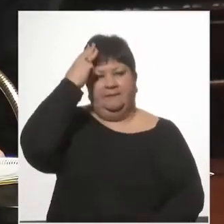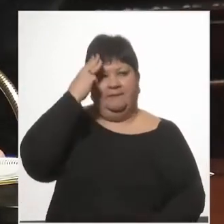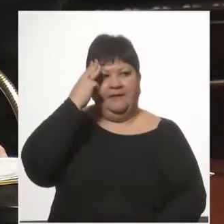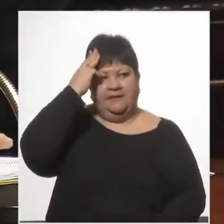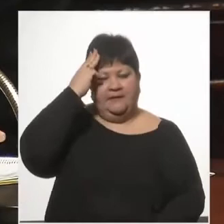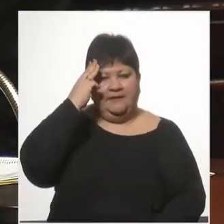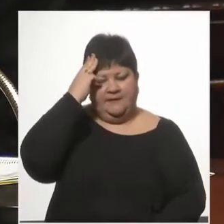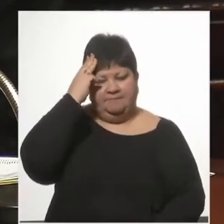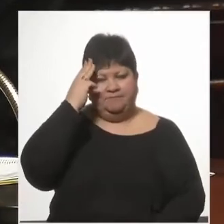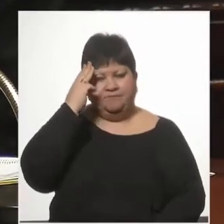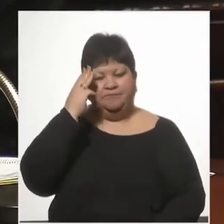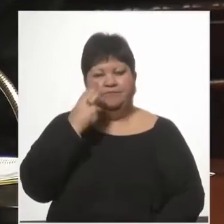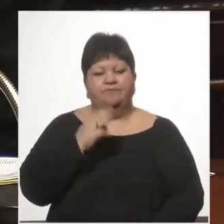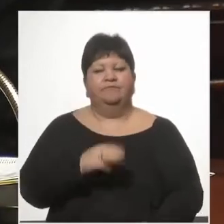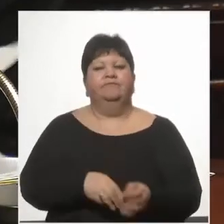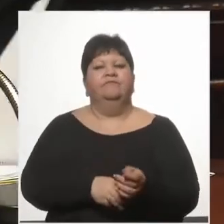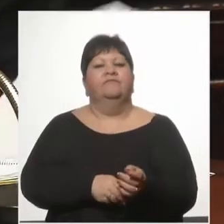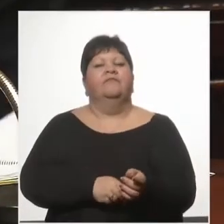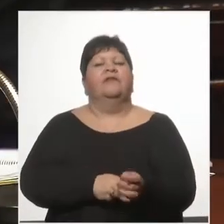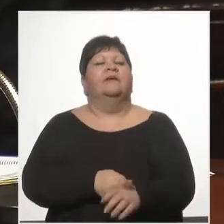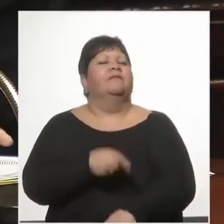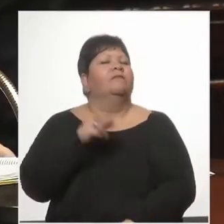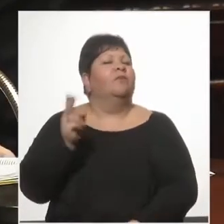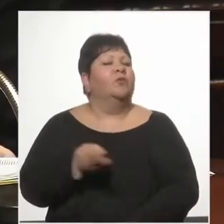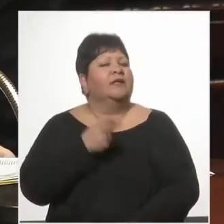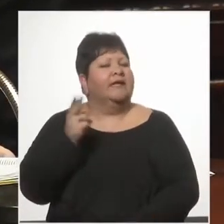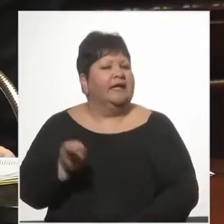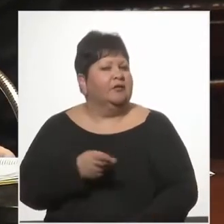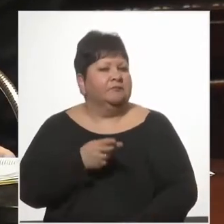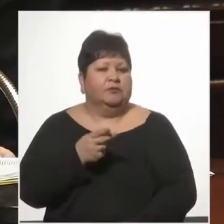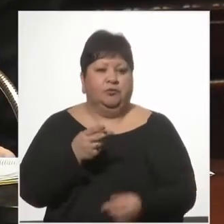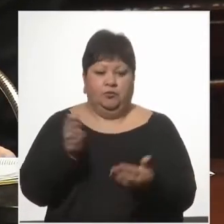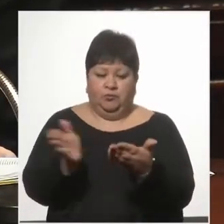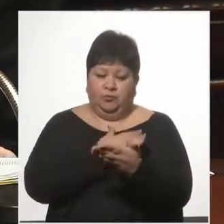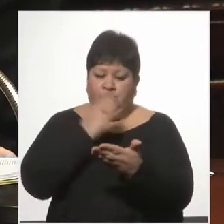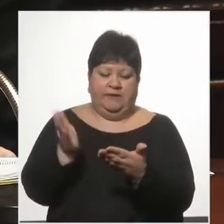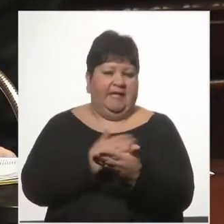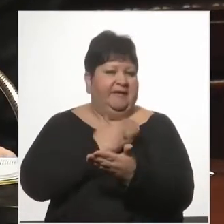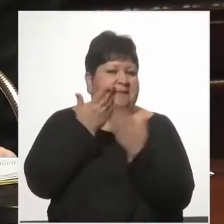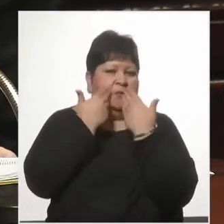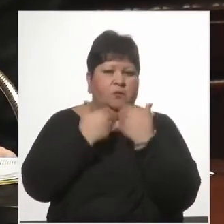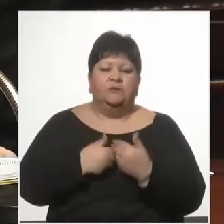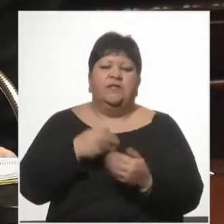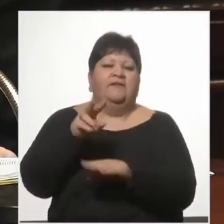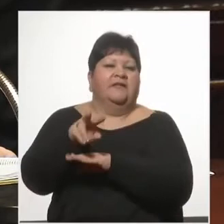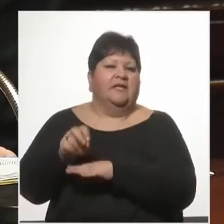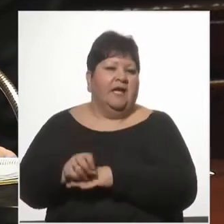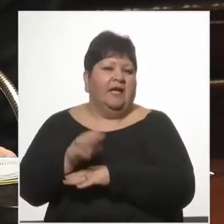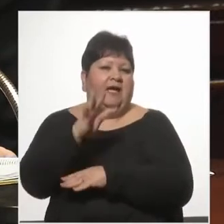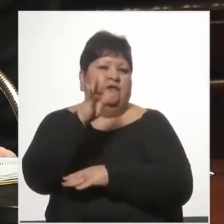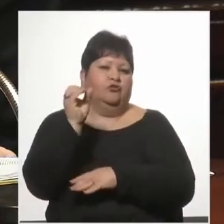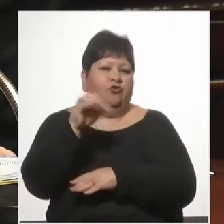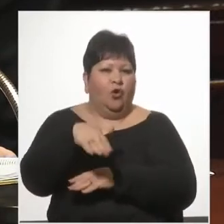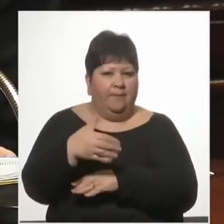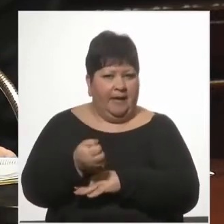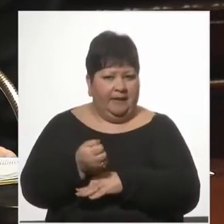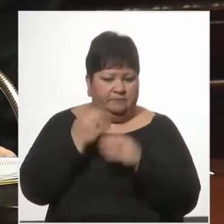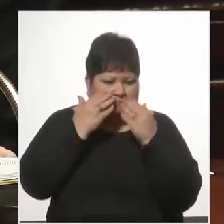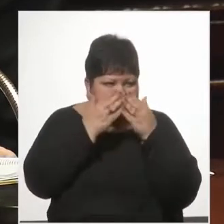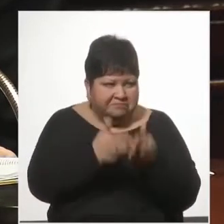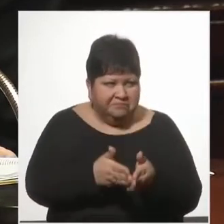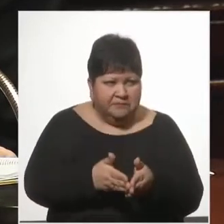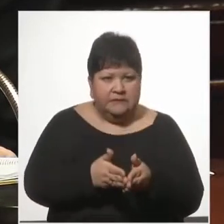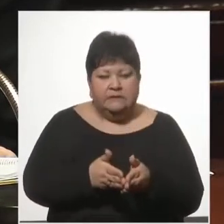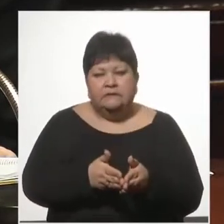fiscal. Es muy extraño, pero no aparecen preguntas del fiscal al doctor Toma al respecto en